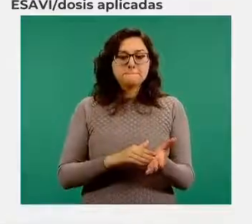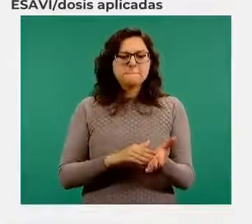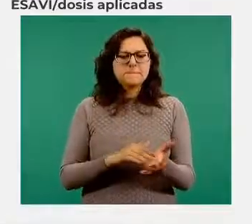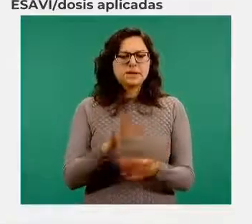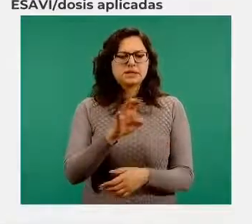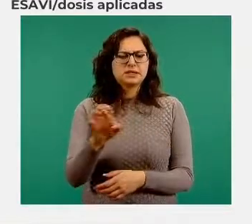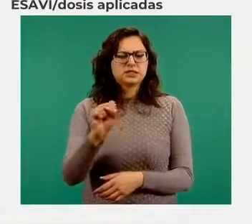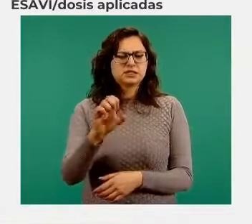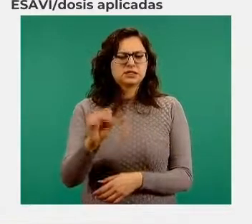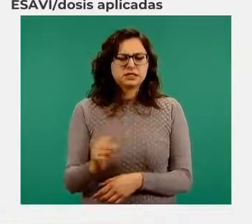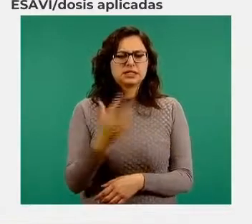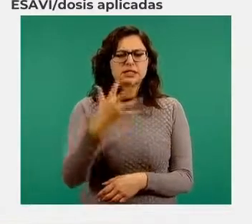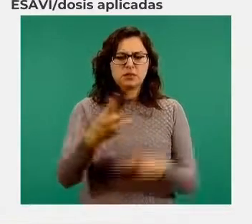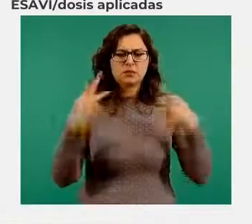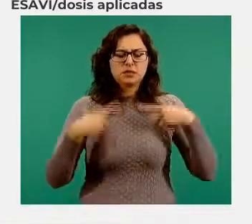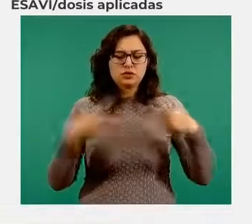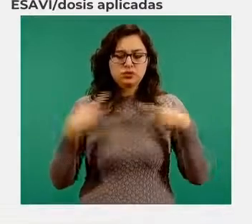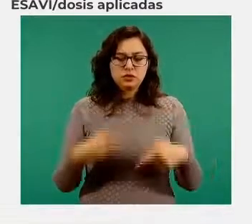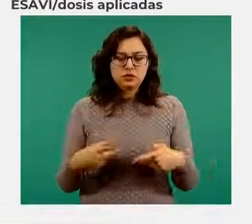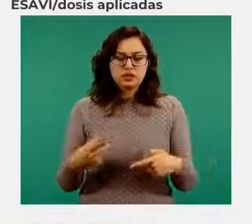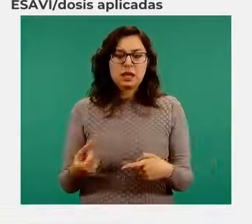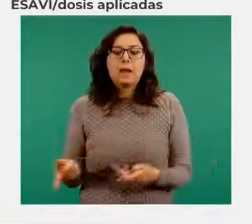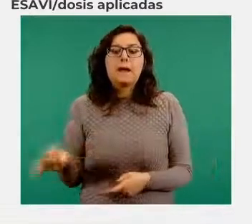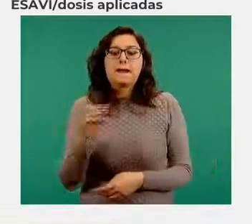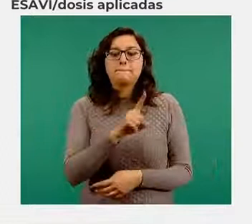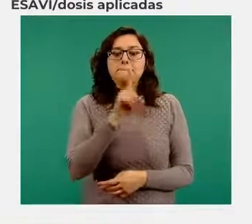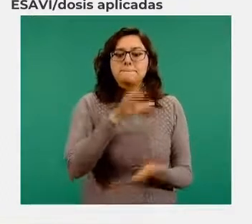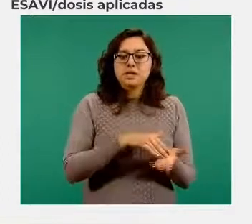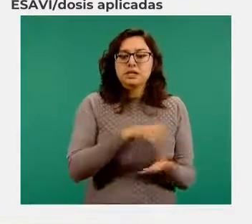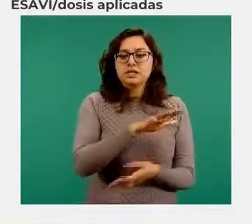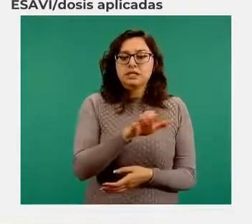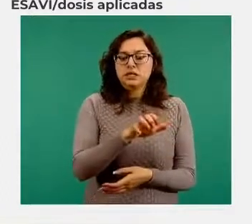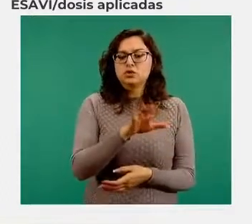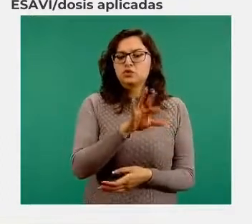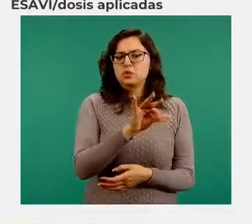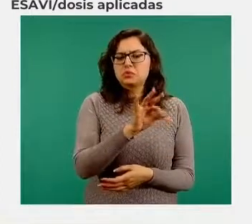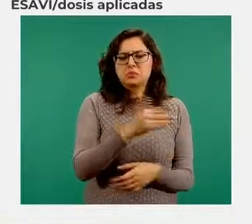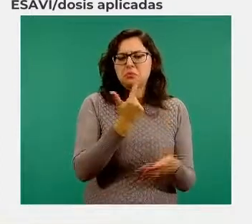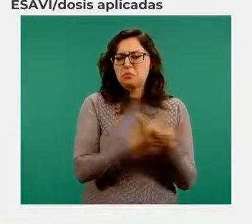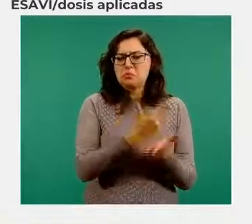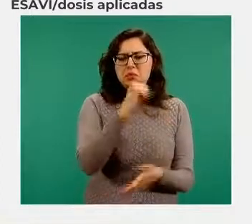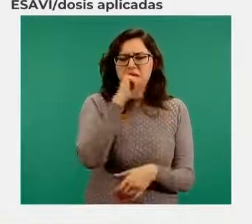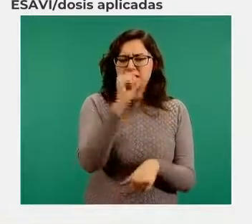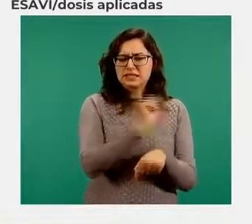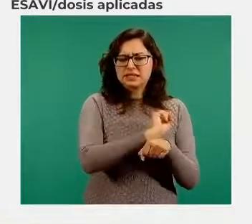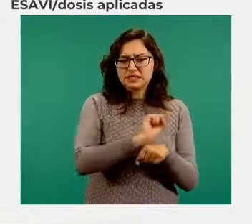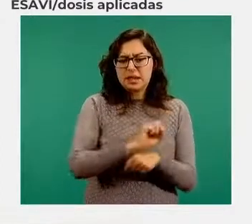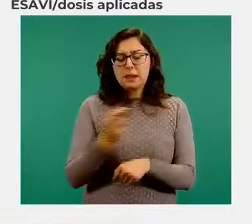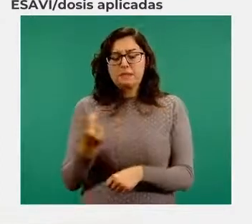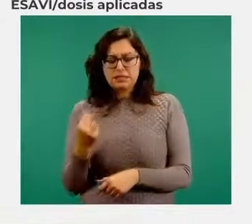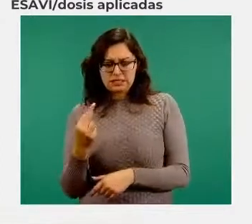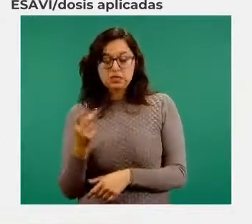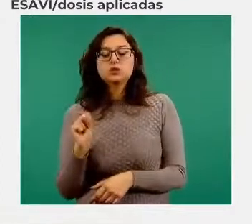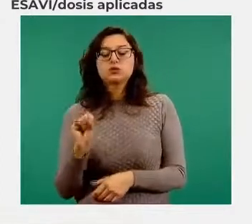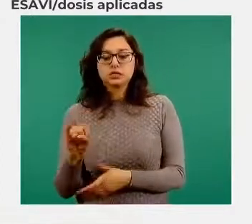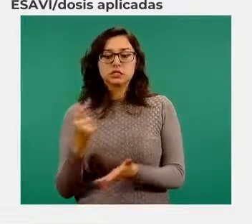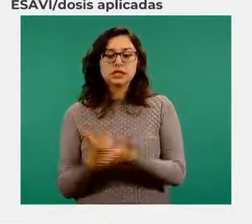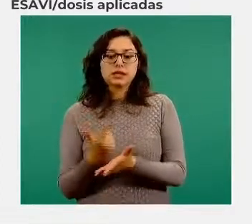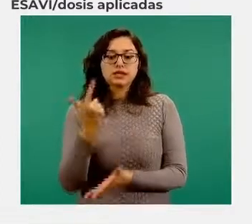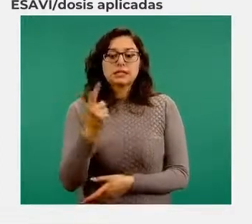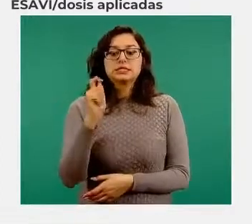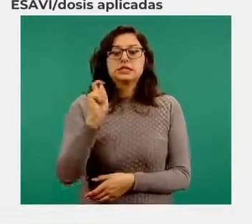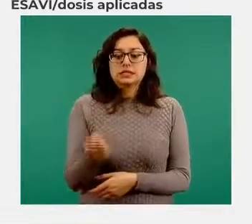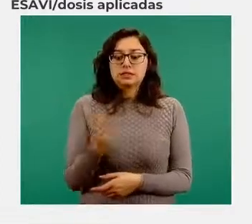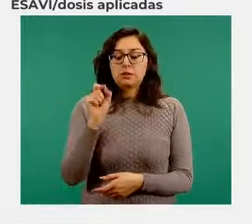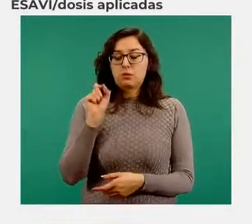graves y 1.440 que fueron considerados no graves. Esto en conjunto es 0.31% de